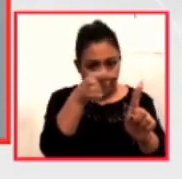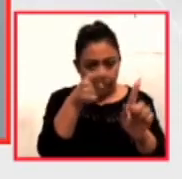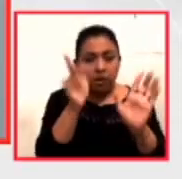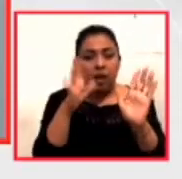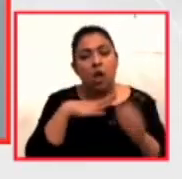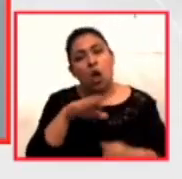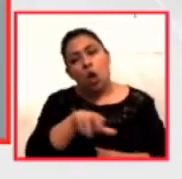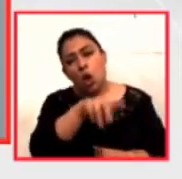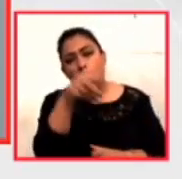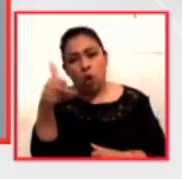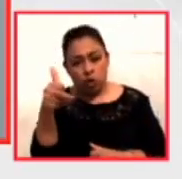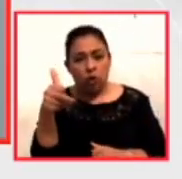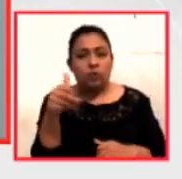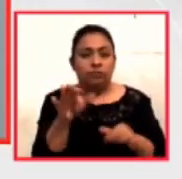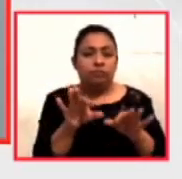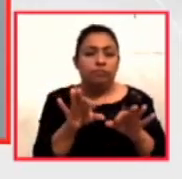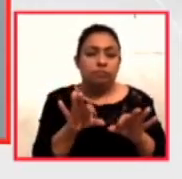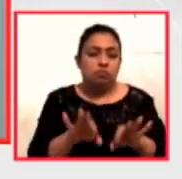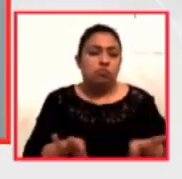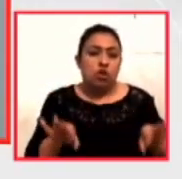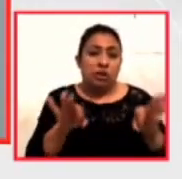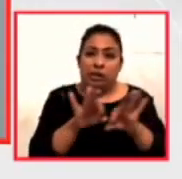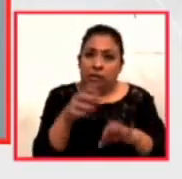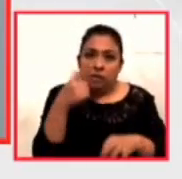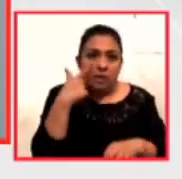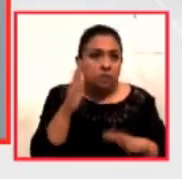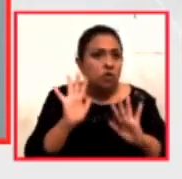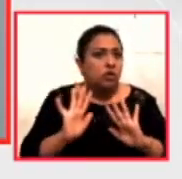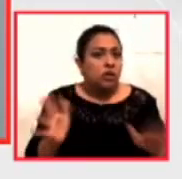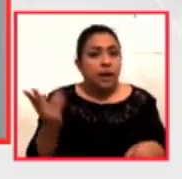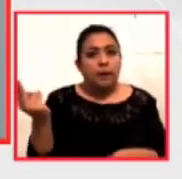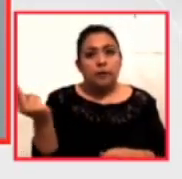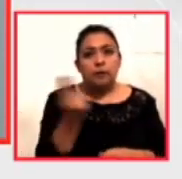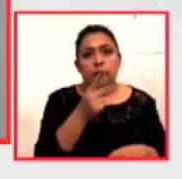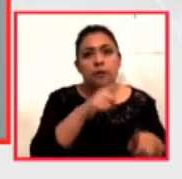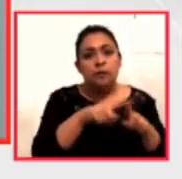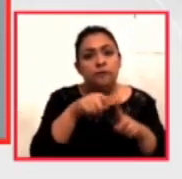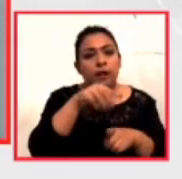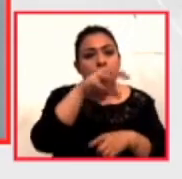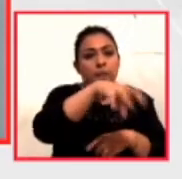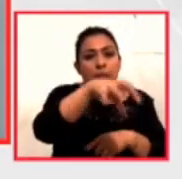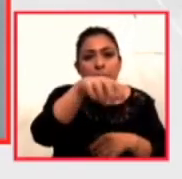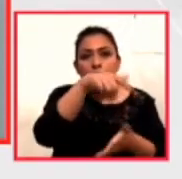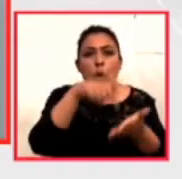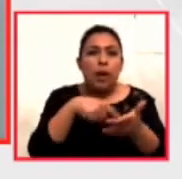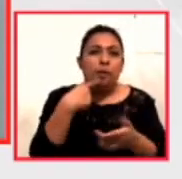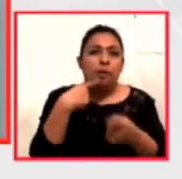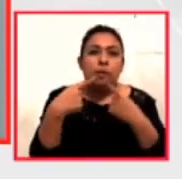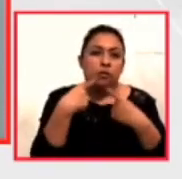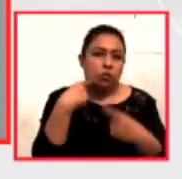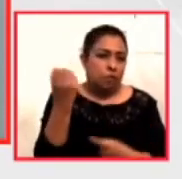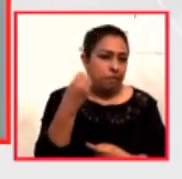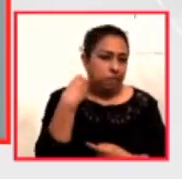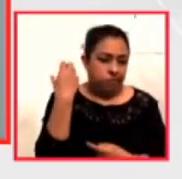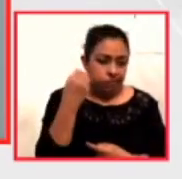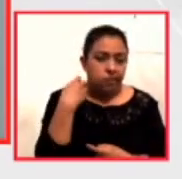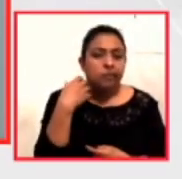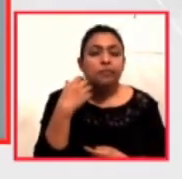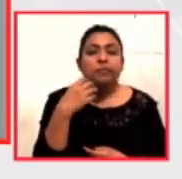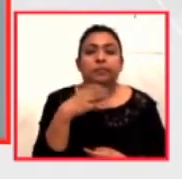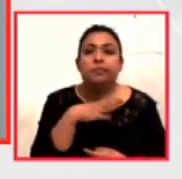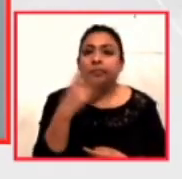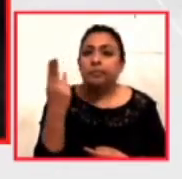Otro asunto que es ya inminente en distintos foros de discusión es